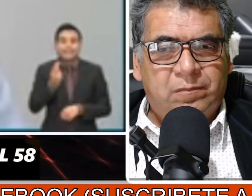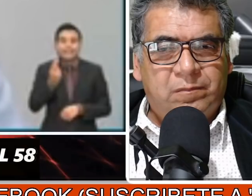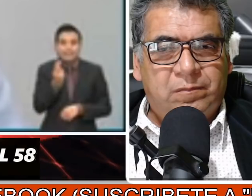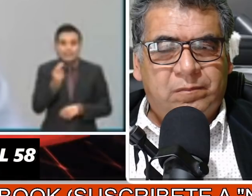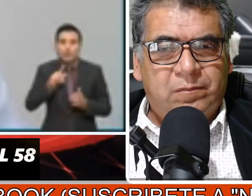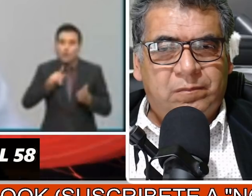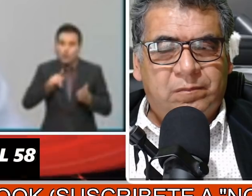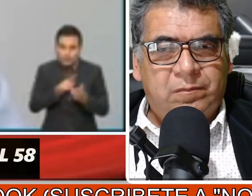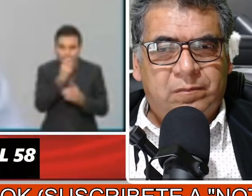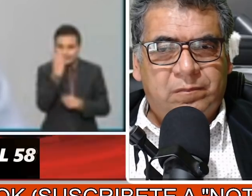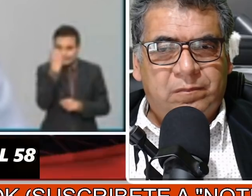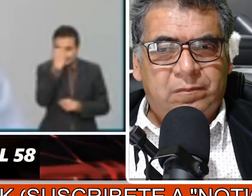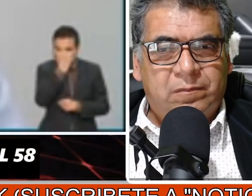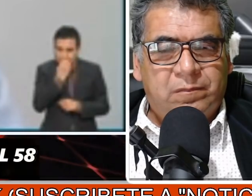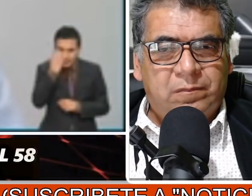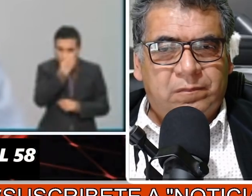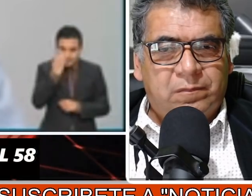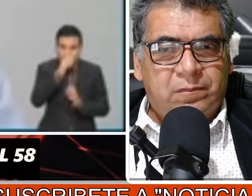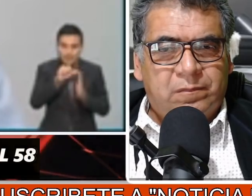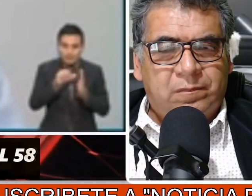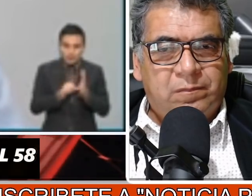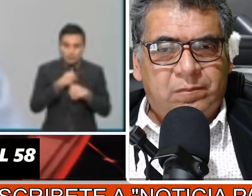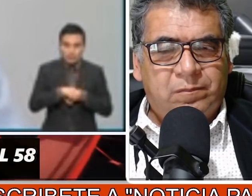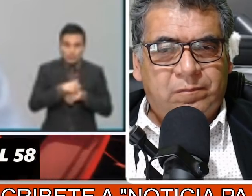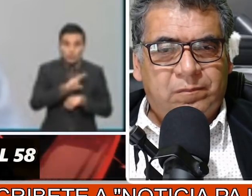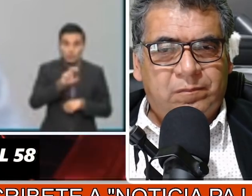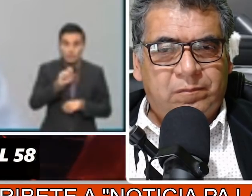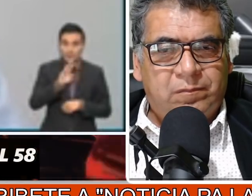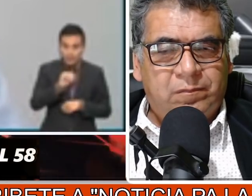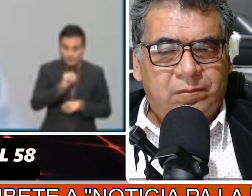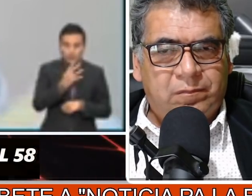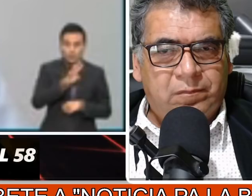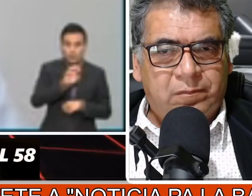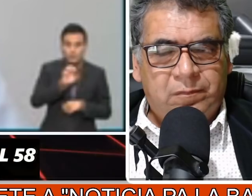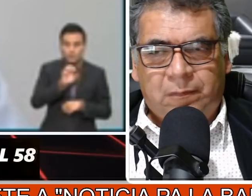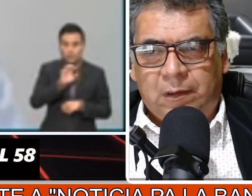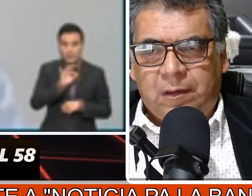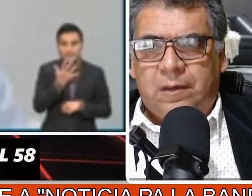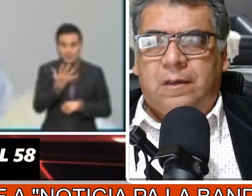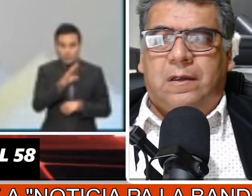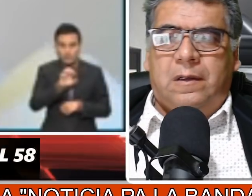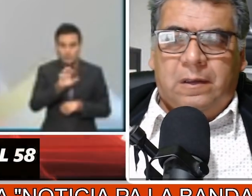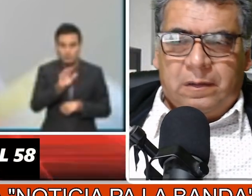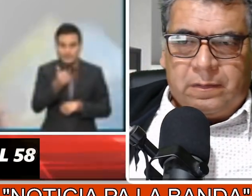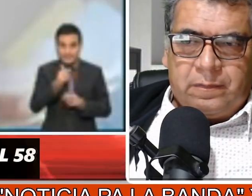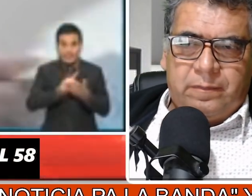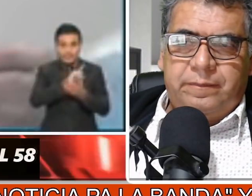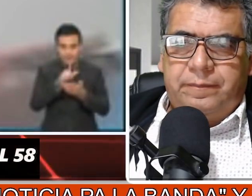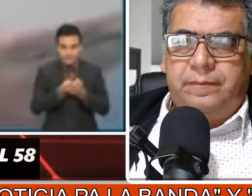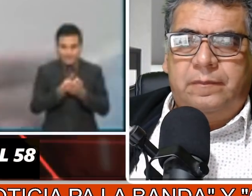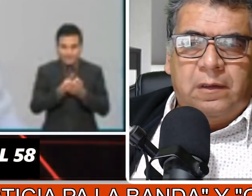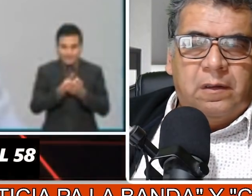una interpretación conforme de los artículos 229, 445 y 456 de la LEGIPE.